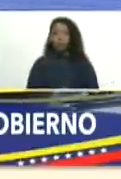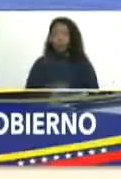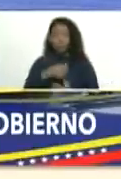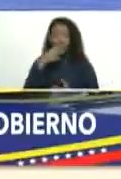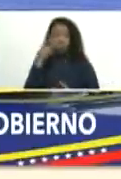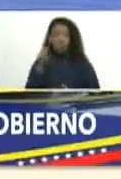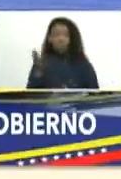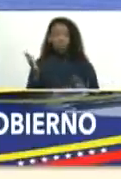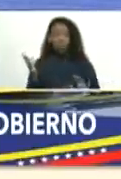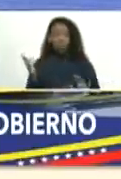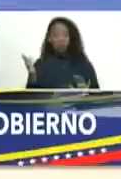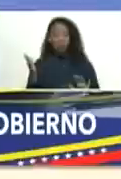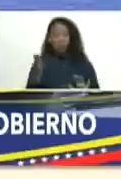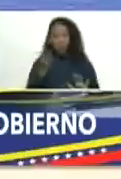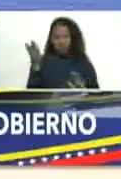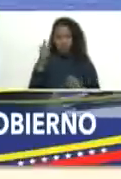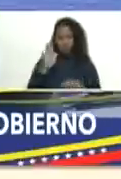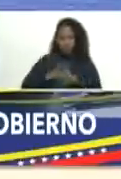¿Verdad? Ustedes se ríen.